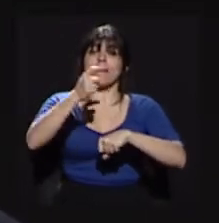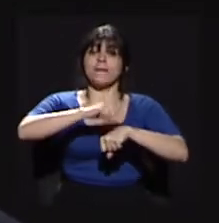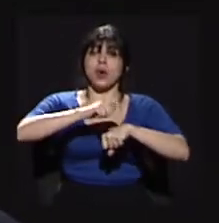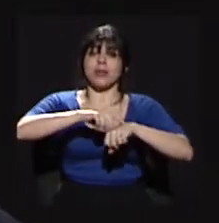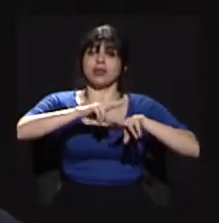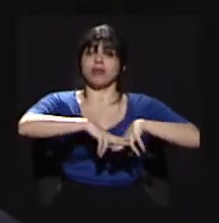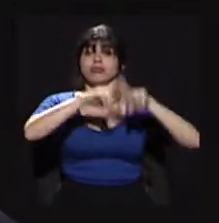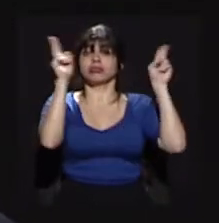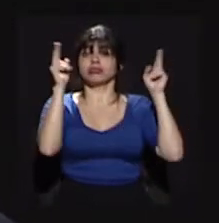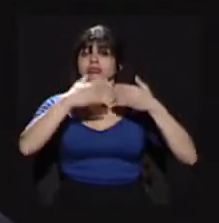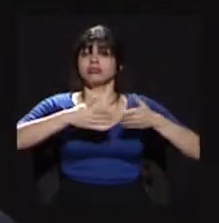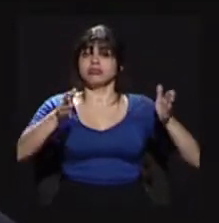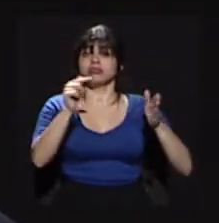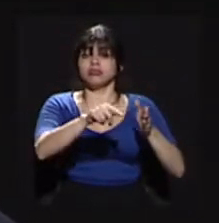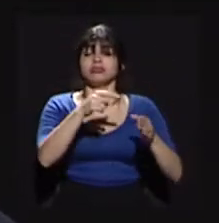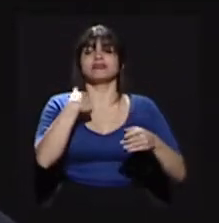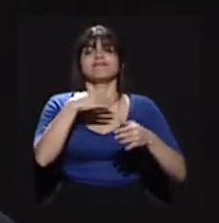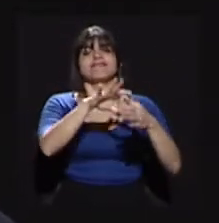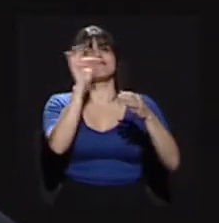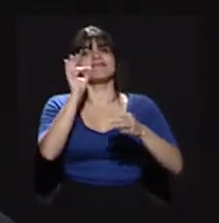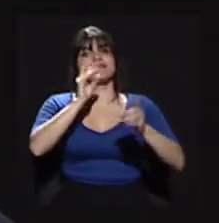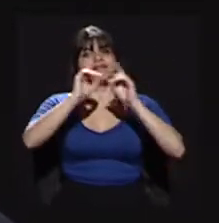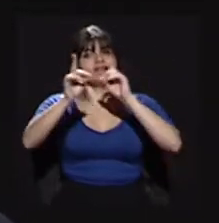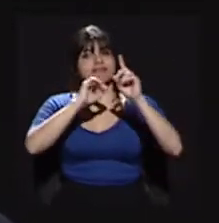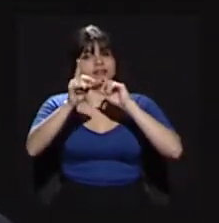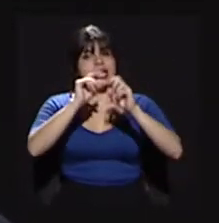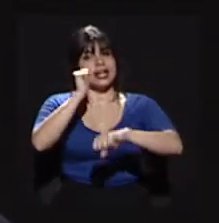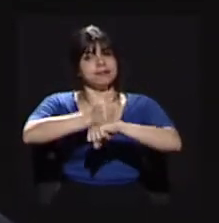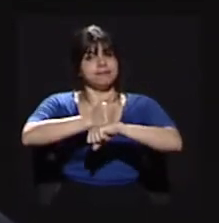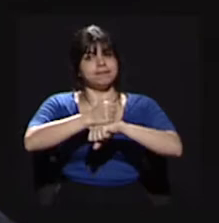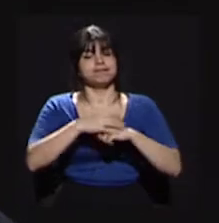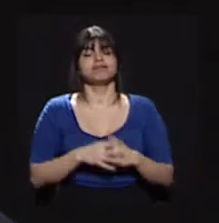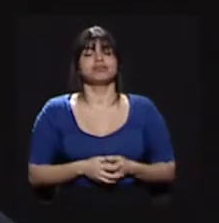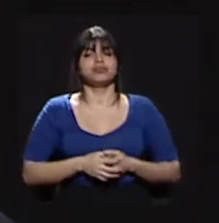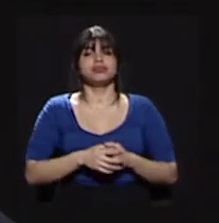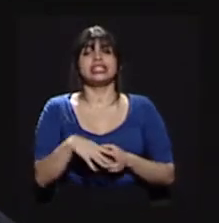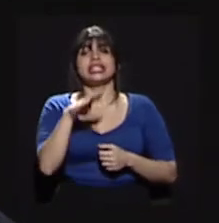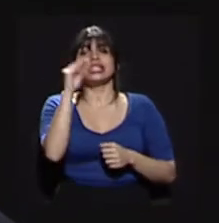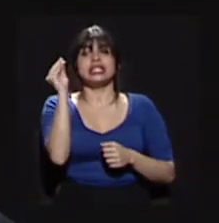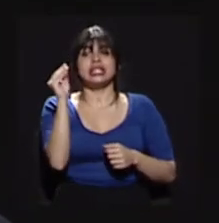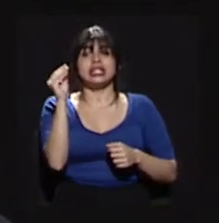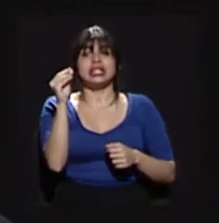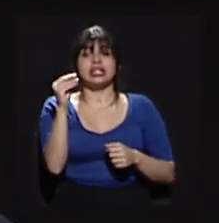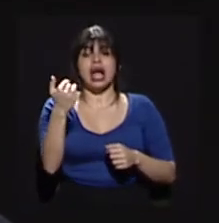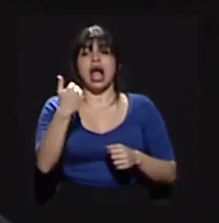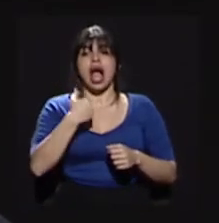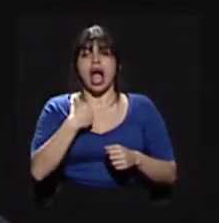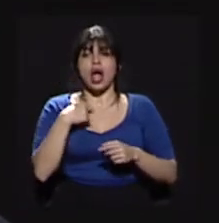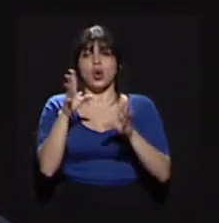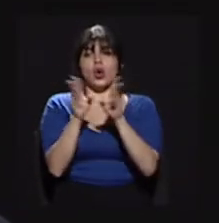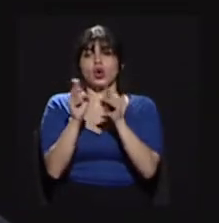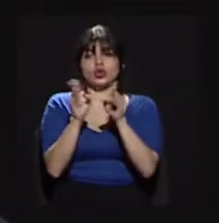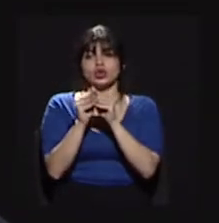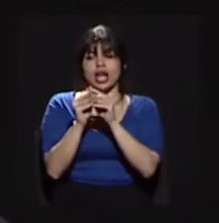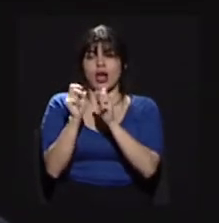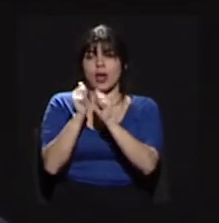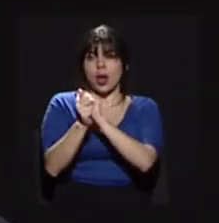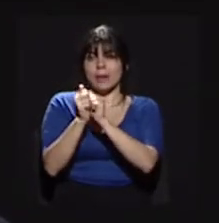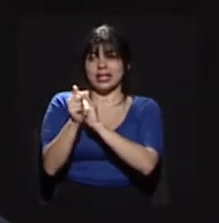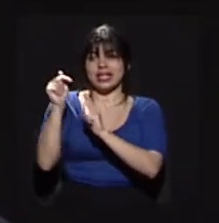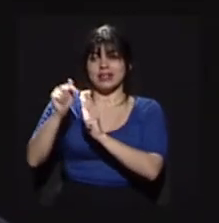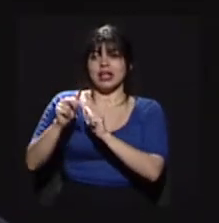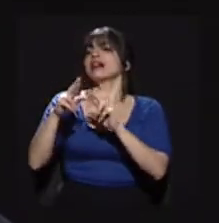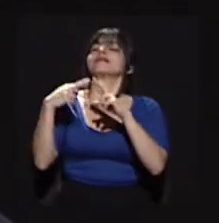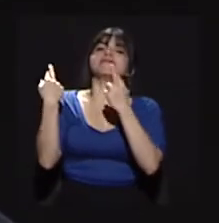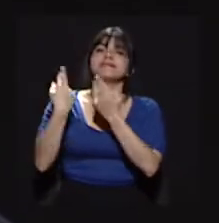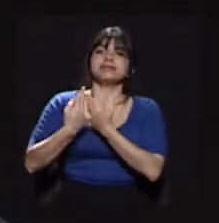levantó el veto invite a que el diálogo se estableciera y tenemos un consejo de competitividad que está